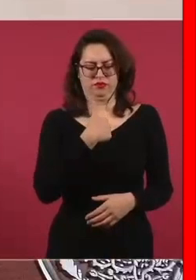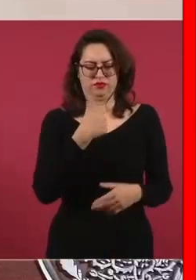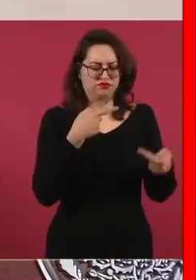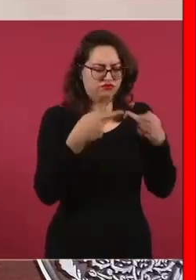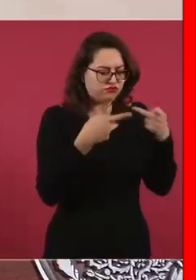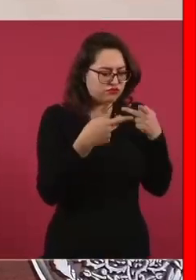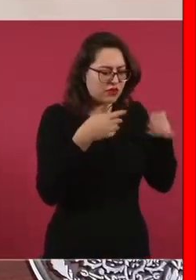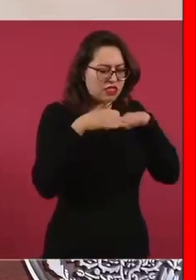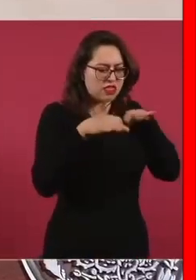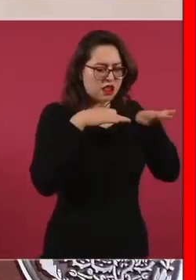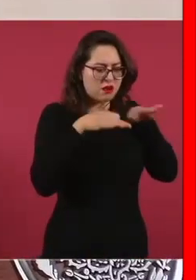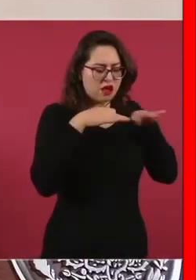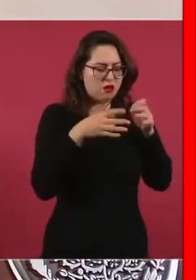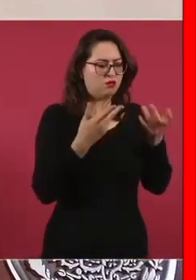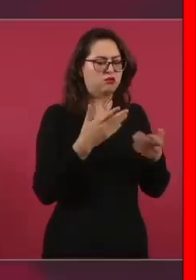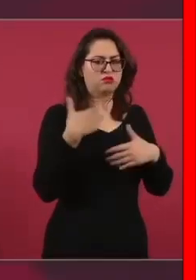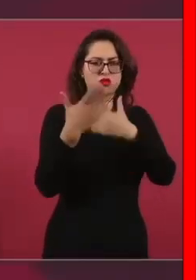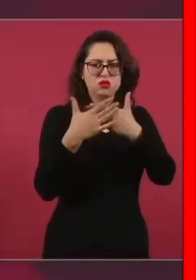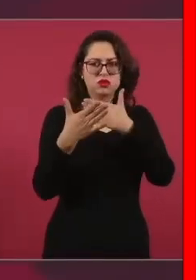Chile, y